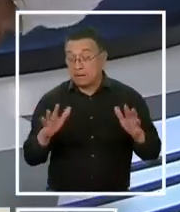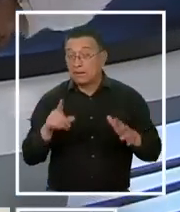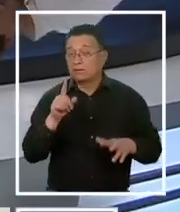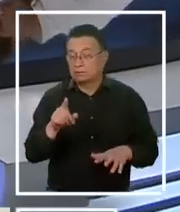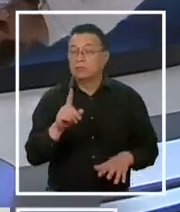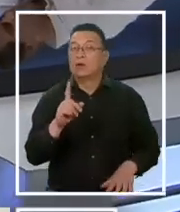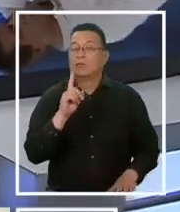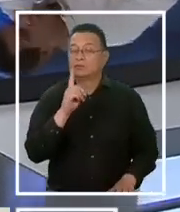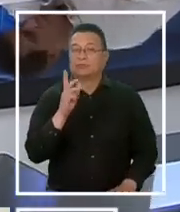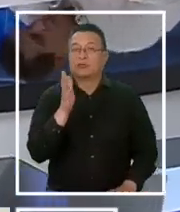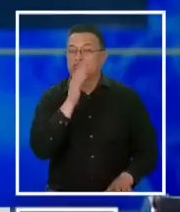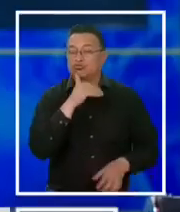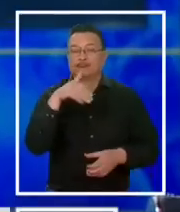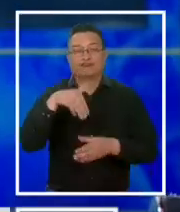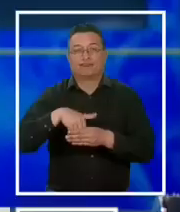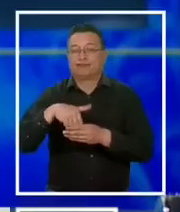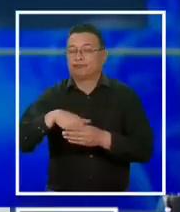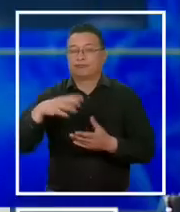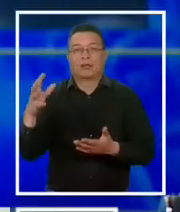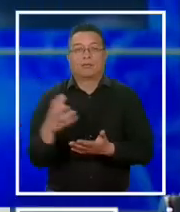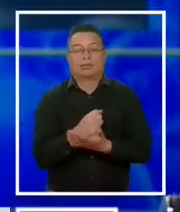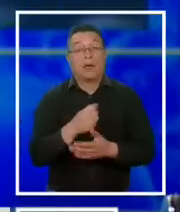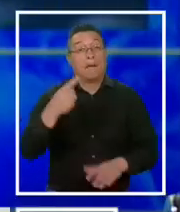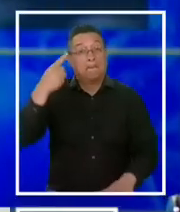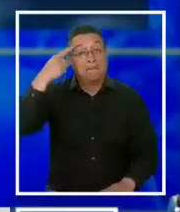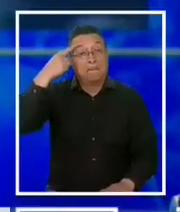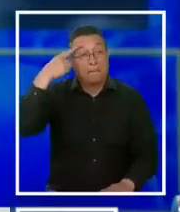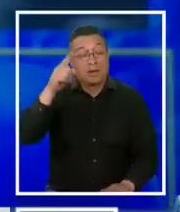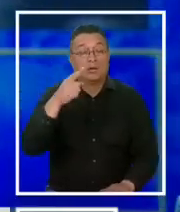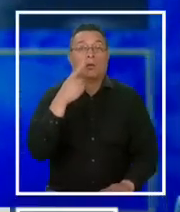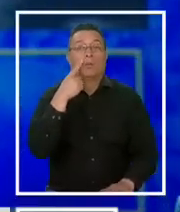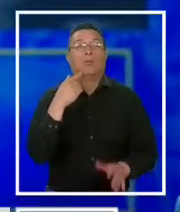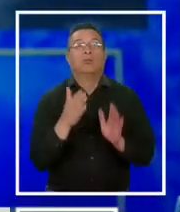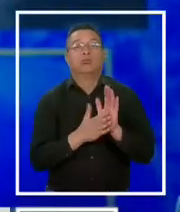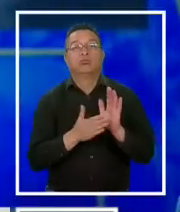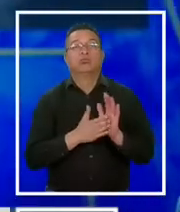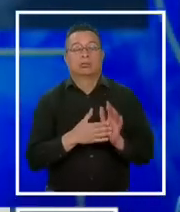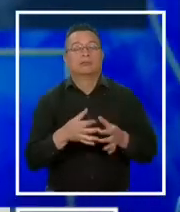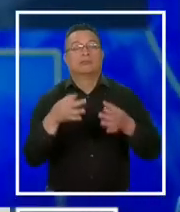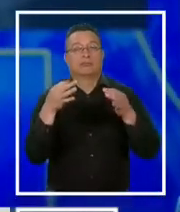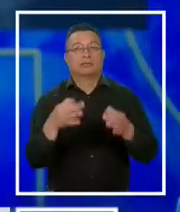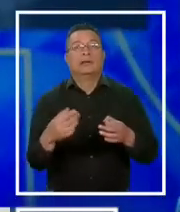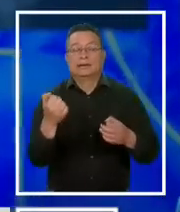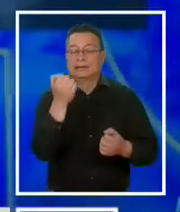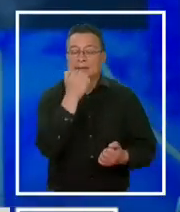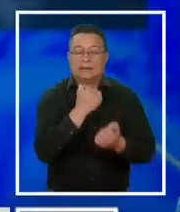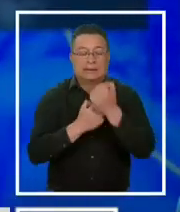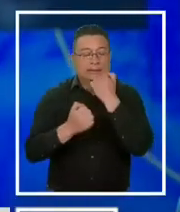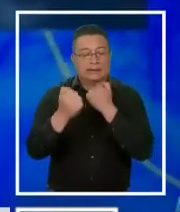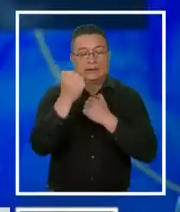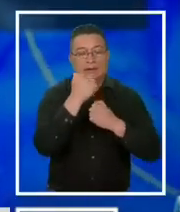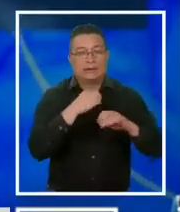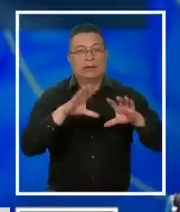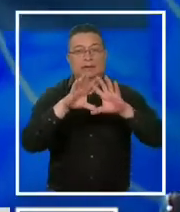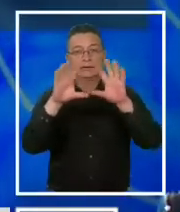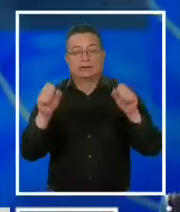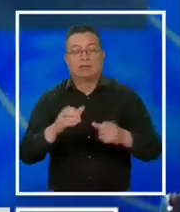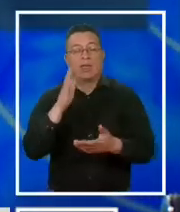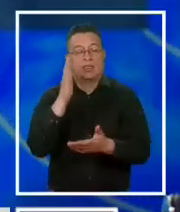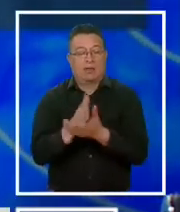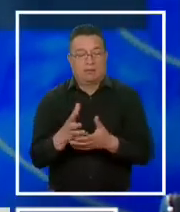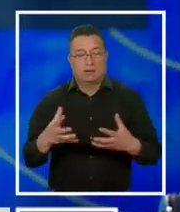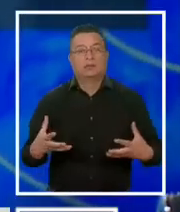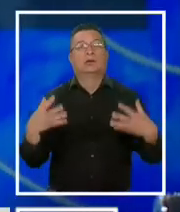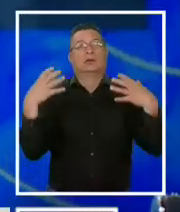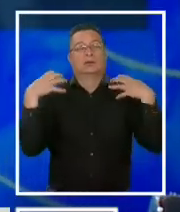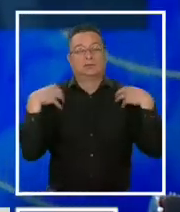nos tuvieron los votos pero quedaron en evidencia la falla del sistema y es necesario hacerse cargo